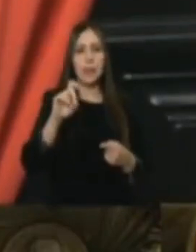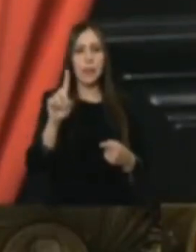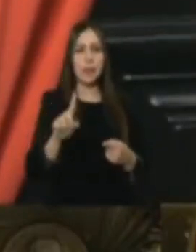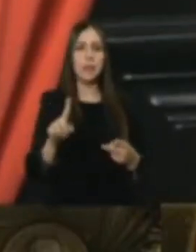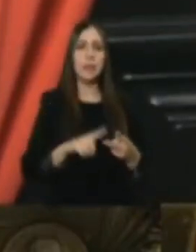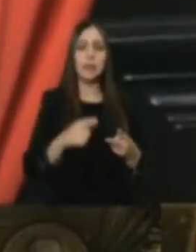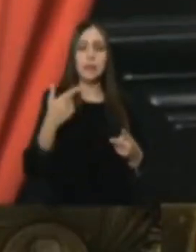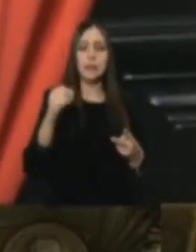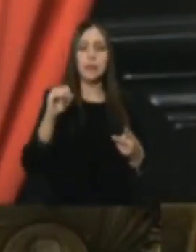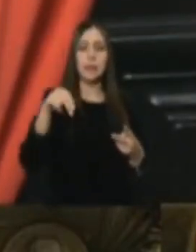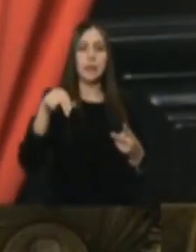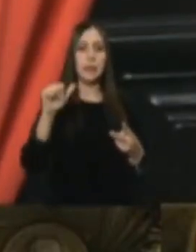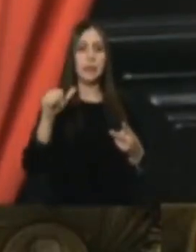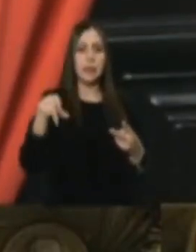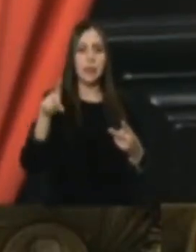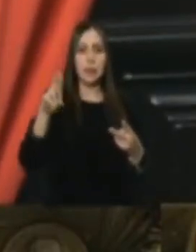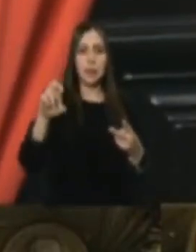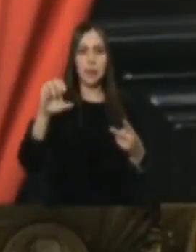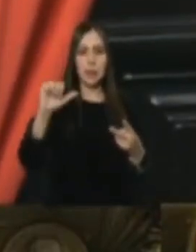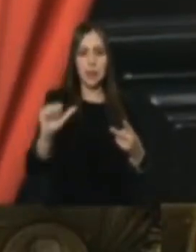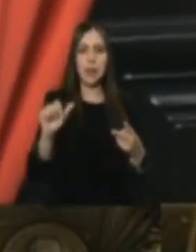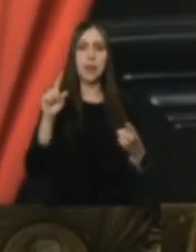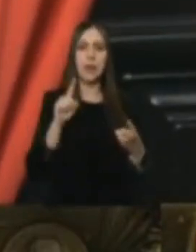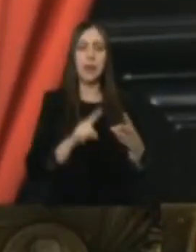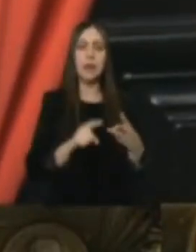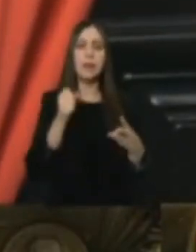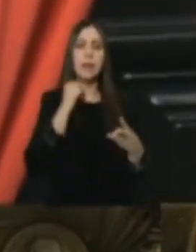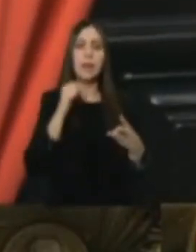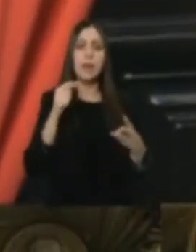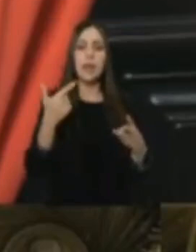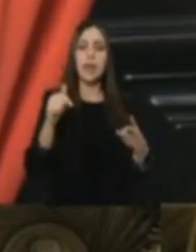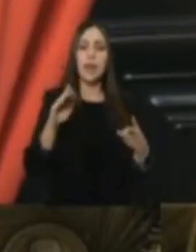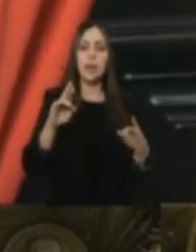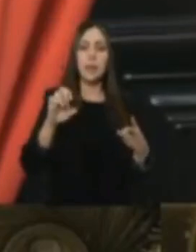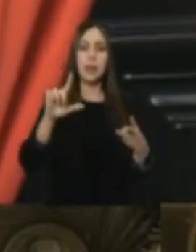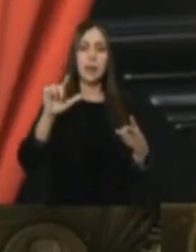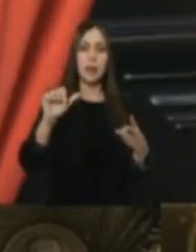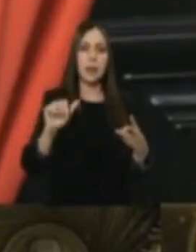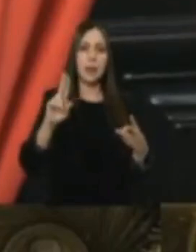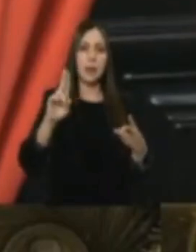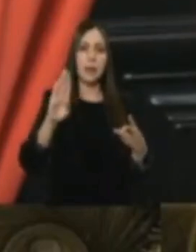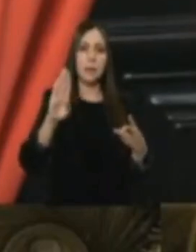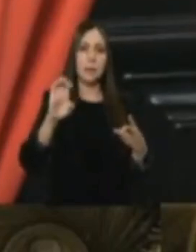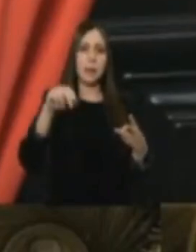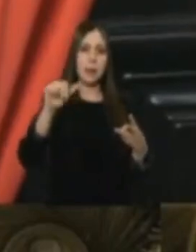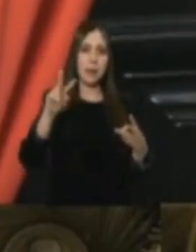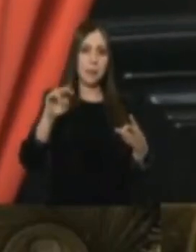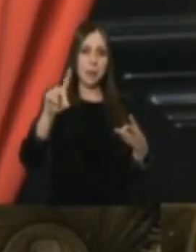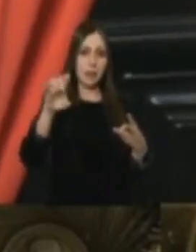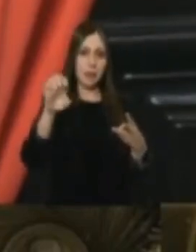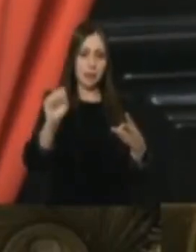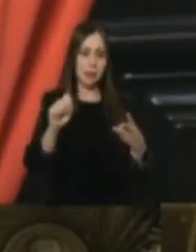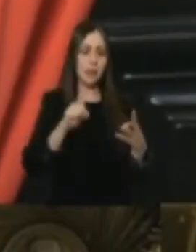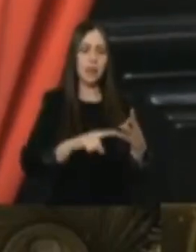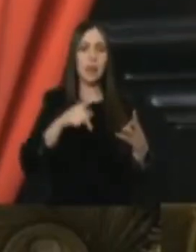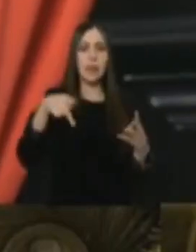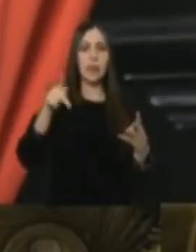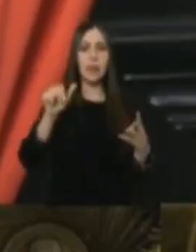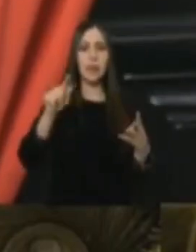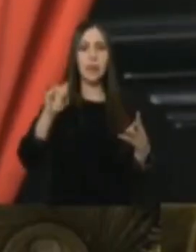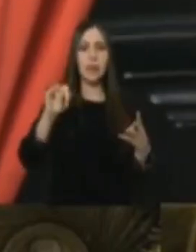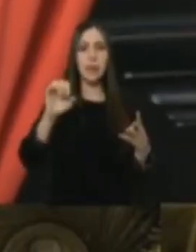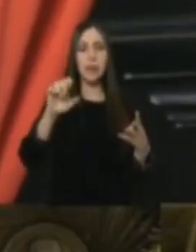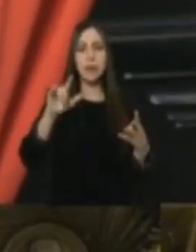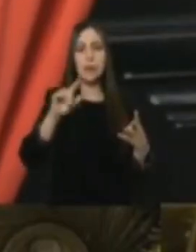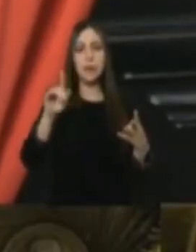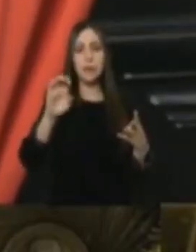senadora Gina Andrea Cruz Blacklech, la senadora Gabriela Benavides Cobos, la senadora Katia Elizabeth Ávila Vázquez, el